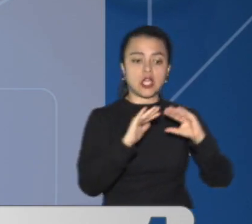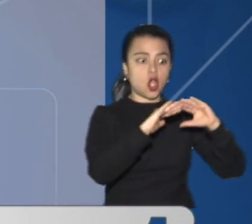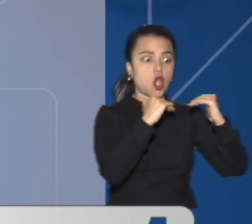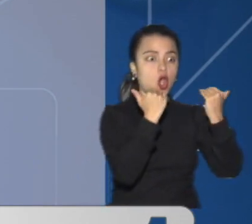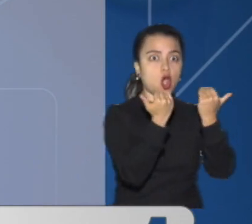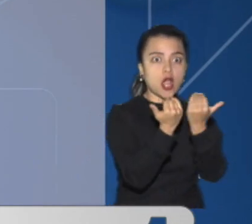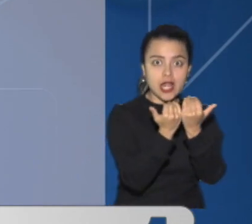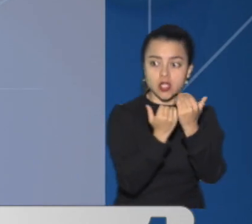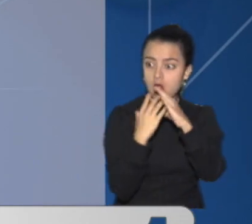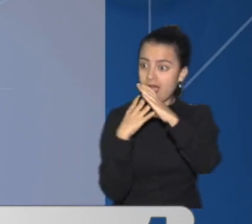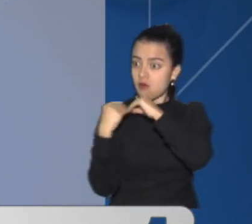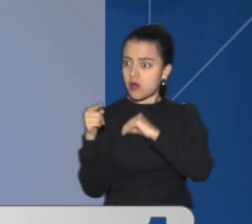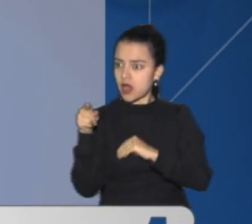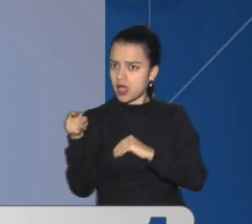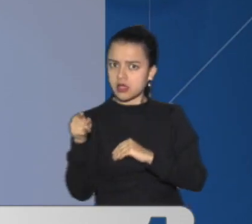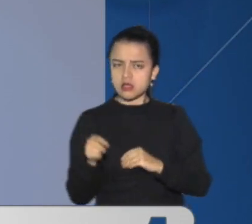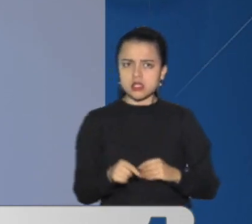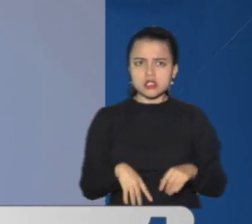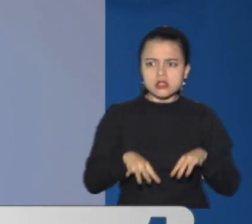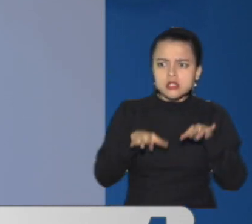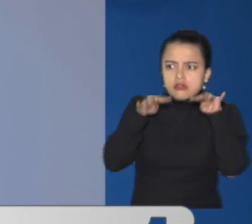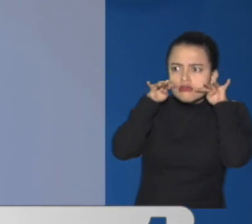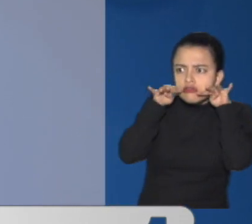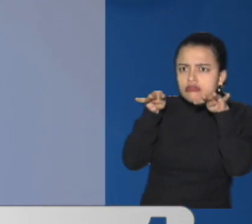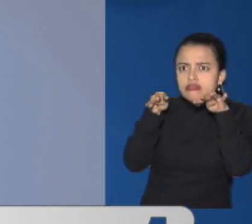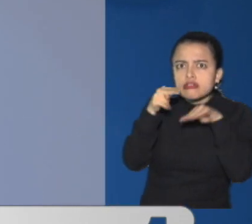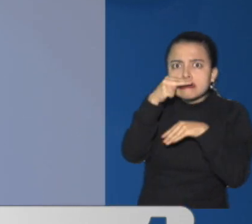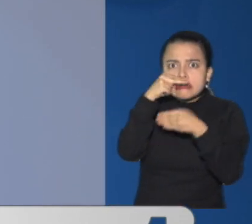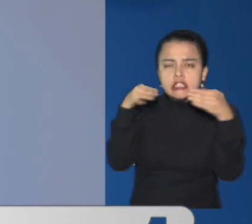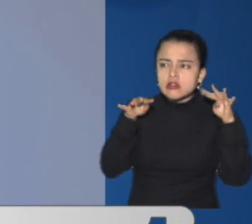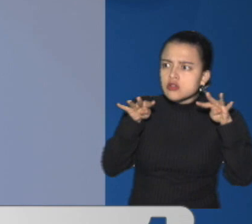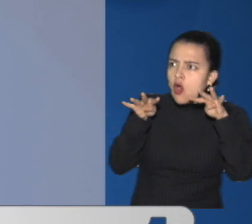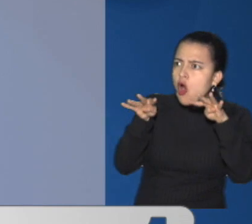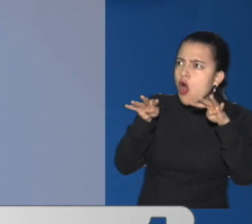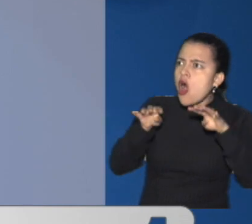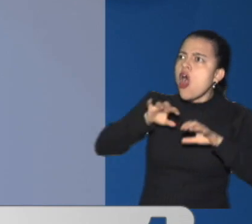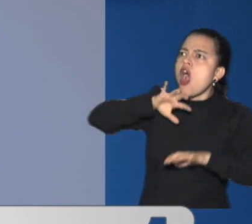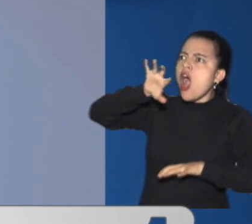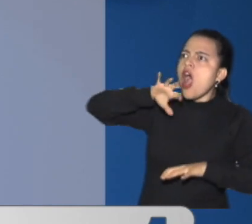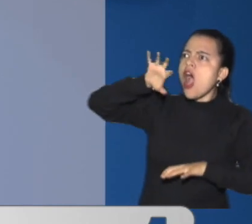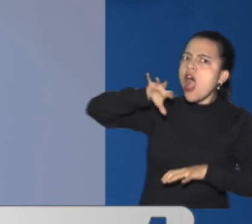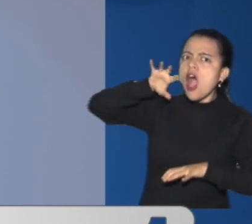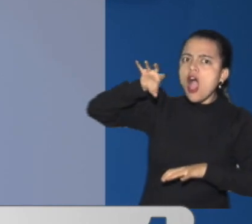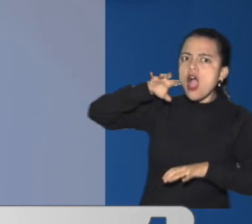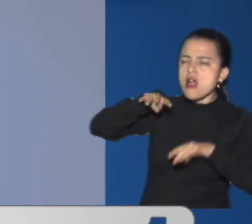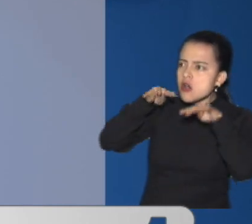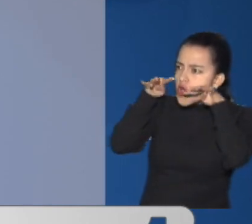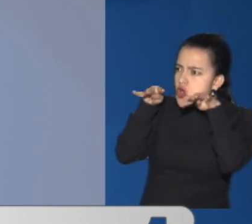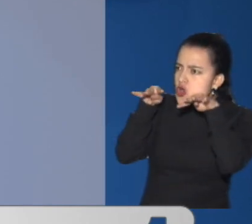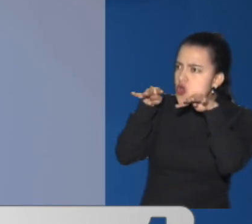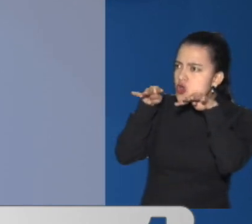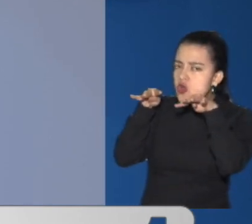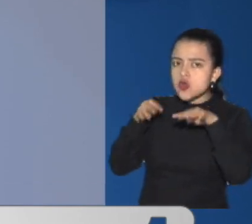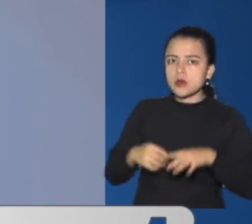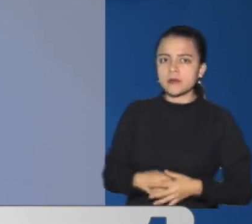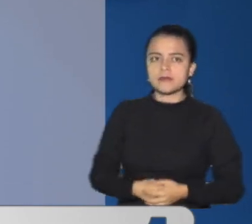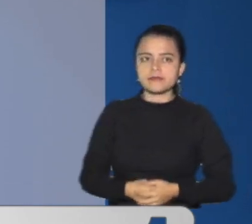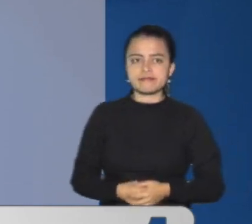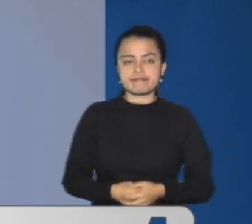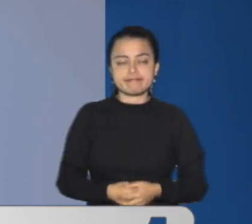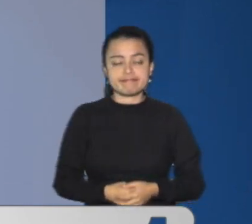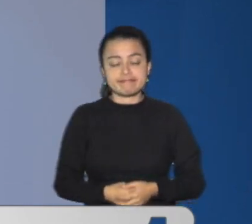niños aprovecharon para salir y agitar, hacer algunas escaramuzas, y una joven que al parecer acompañaba a este motociclista quedó en el